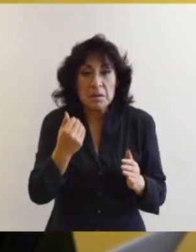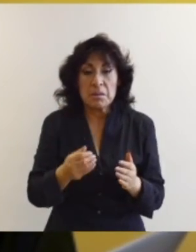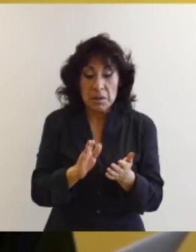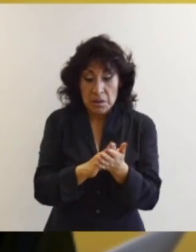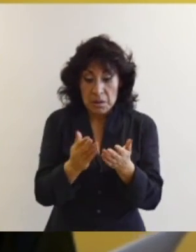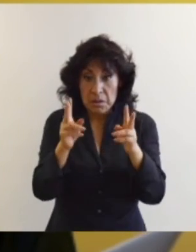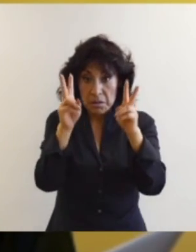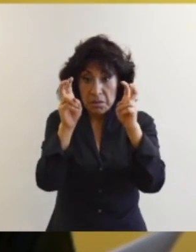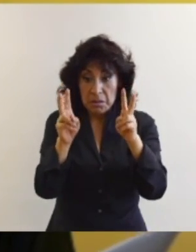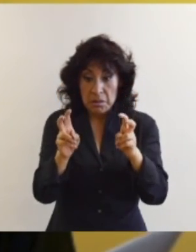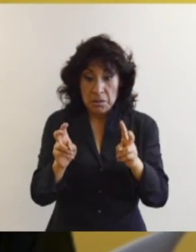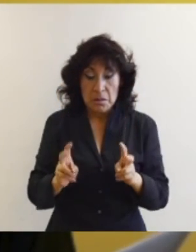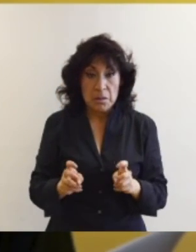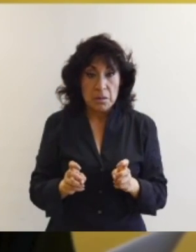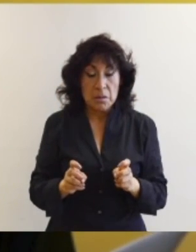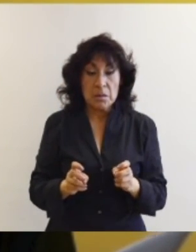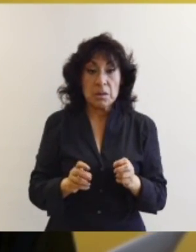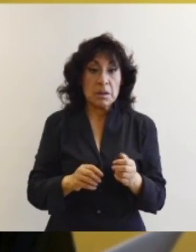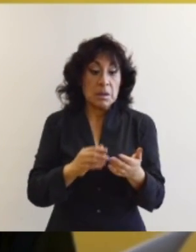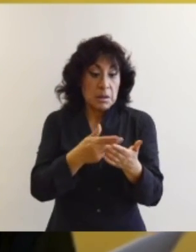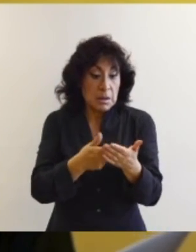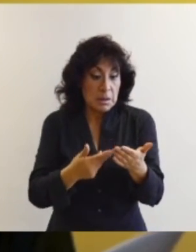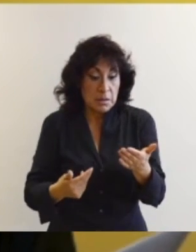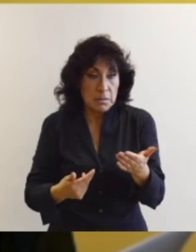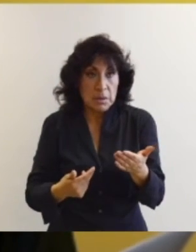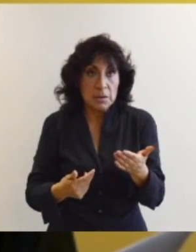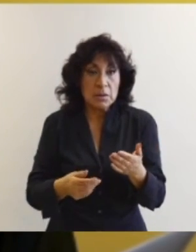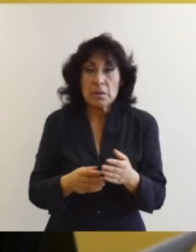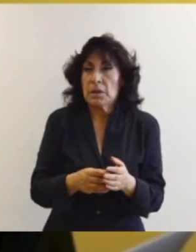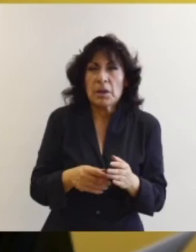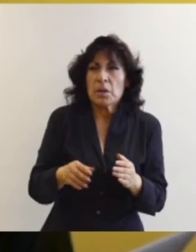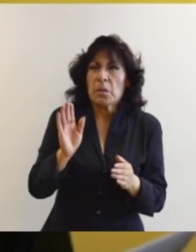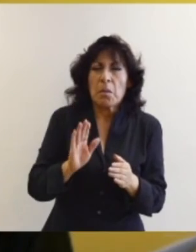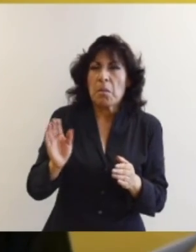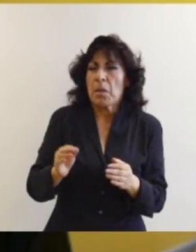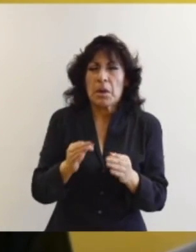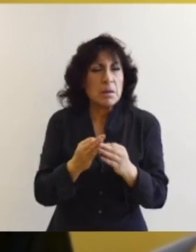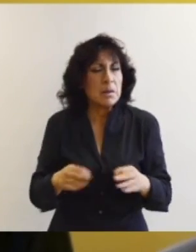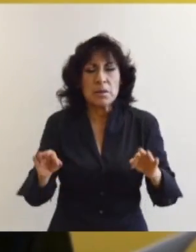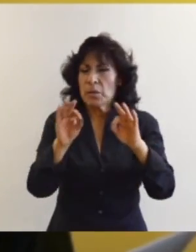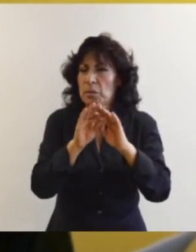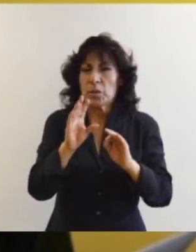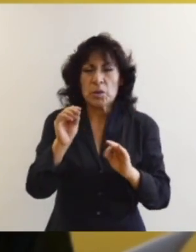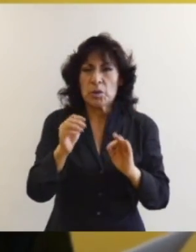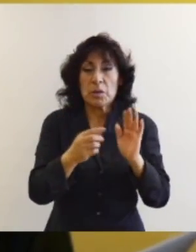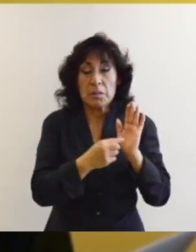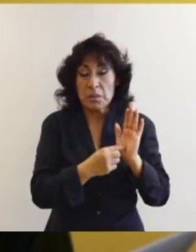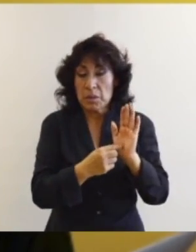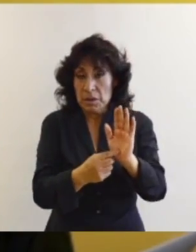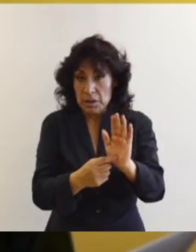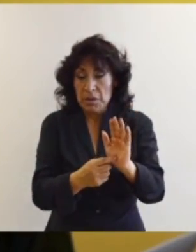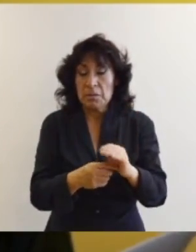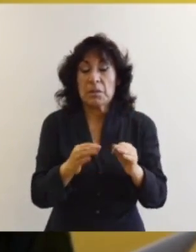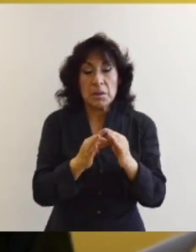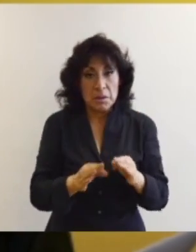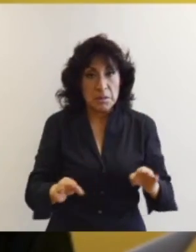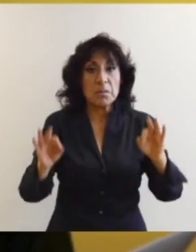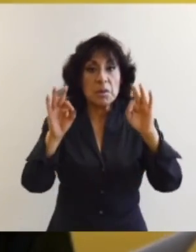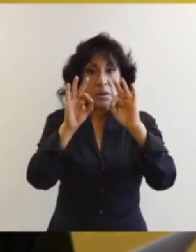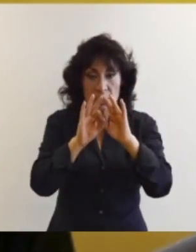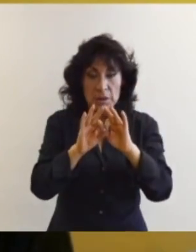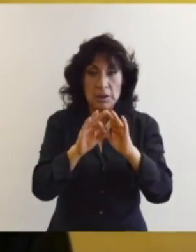y su pintura, desdeñan el parecido por el símbolo. Son así expresionistas, como la propia y riquísima